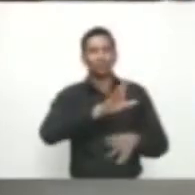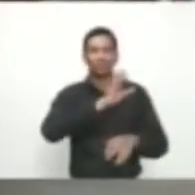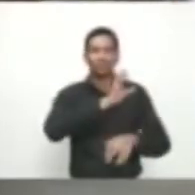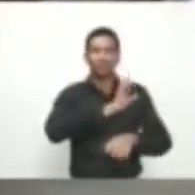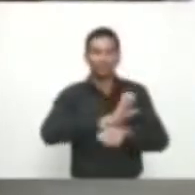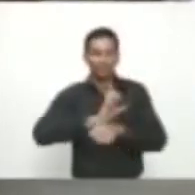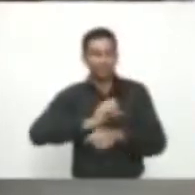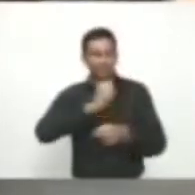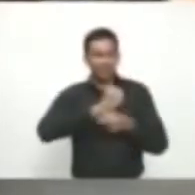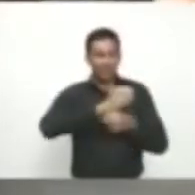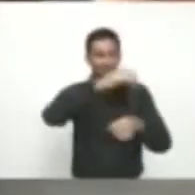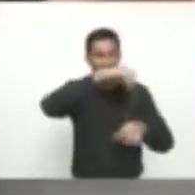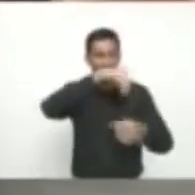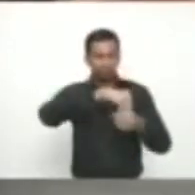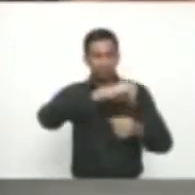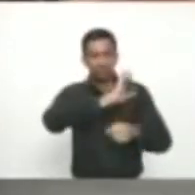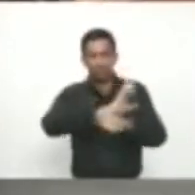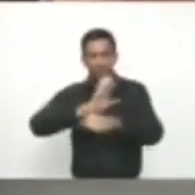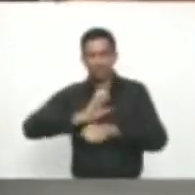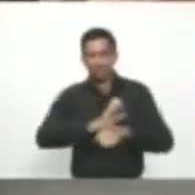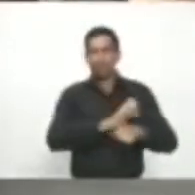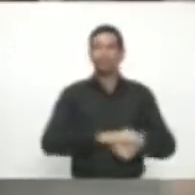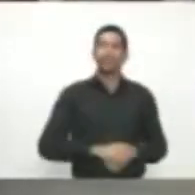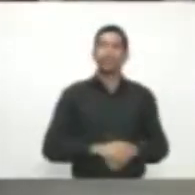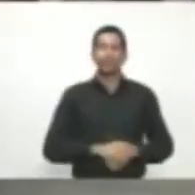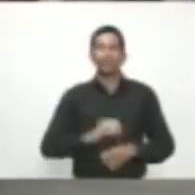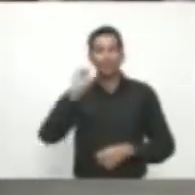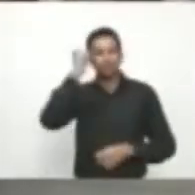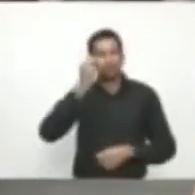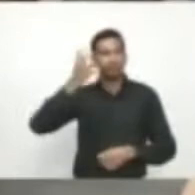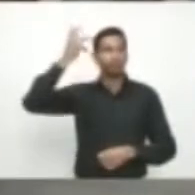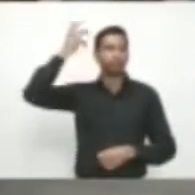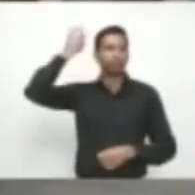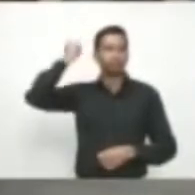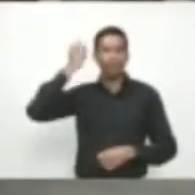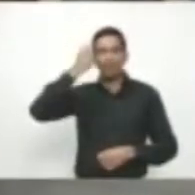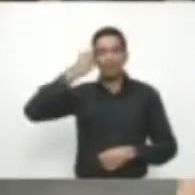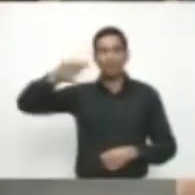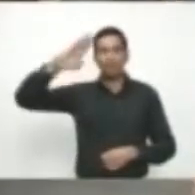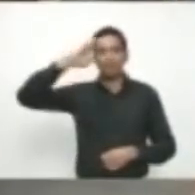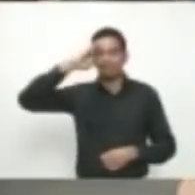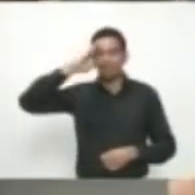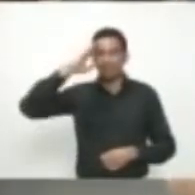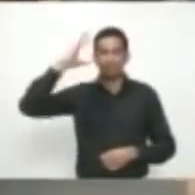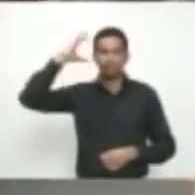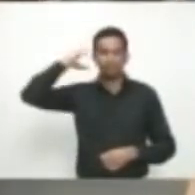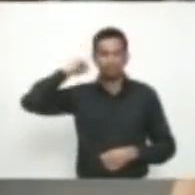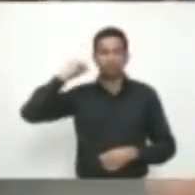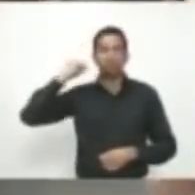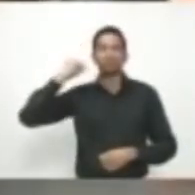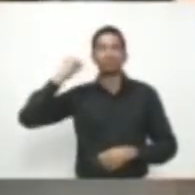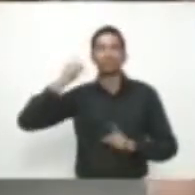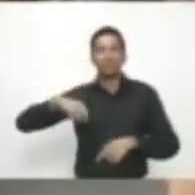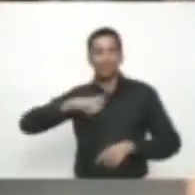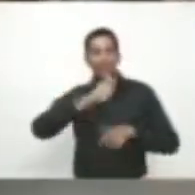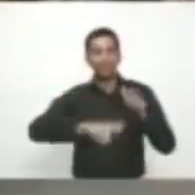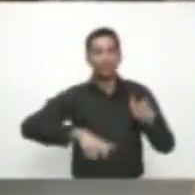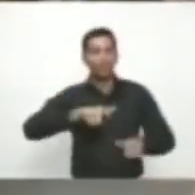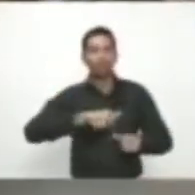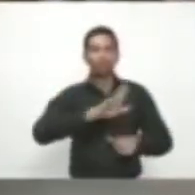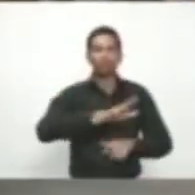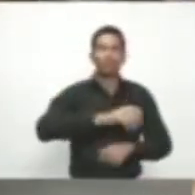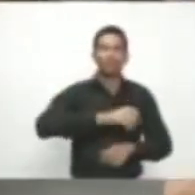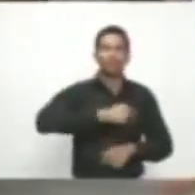que también, como en la vieja época de los paramilitares, siguen asesinando a personas dedicadas a la defensa